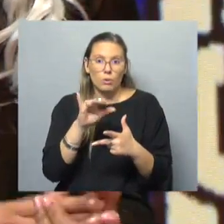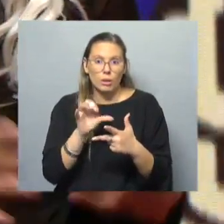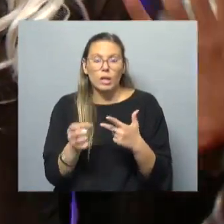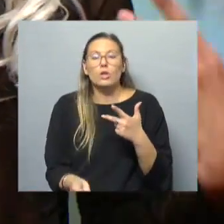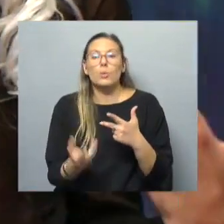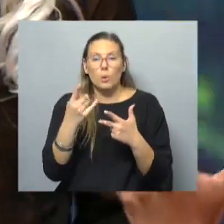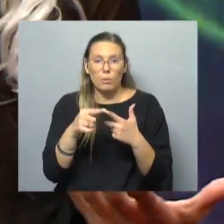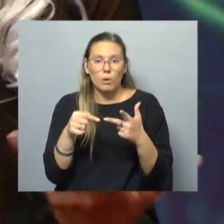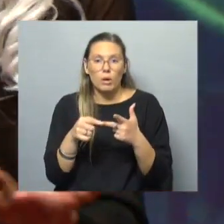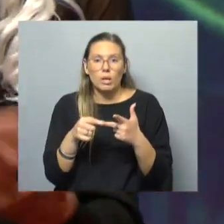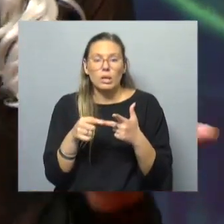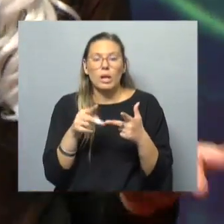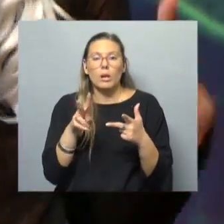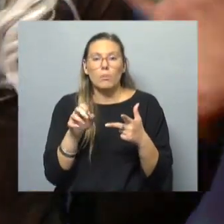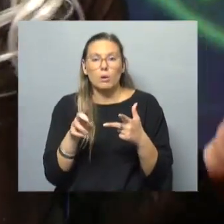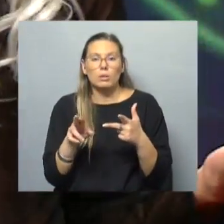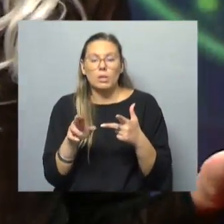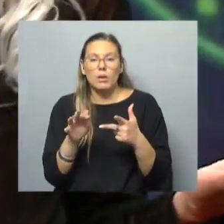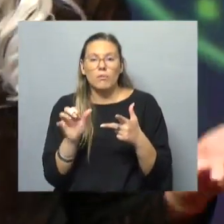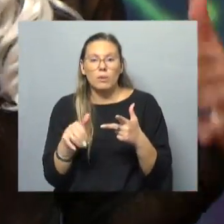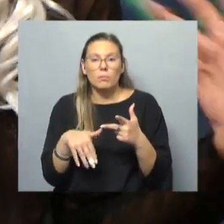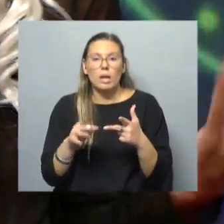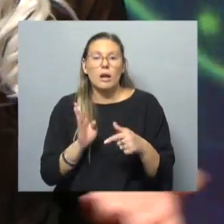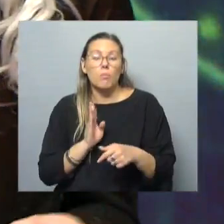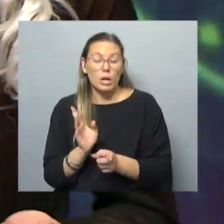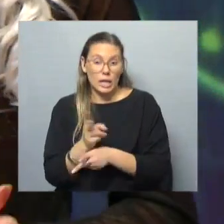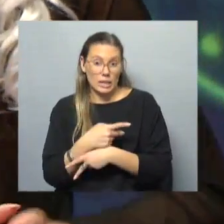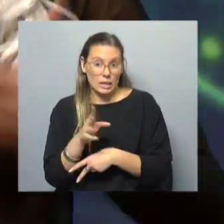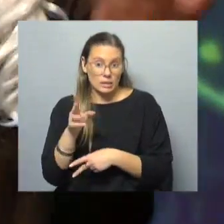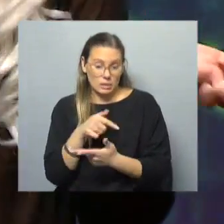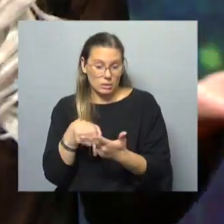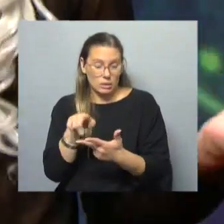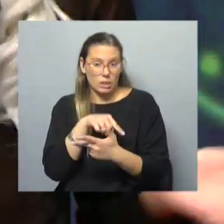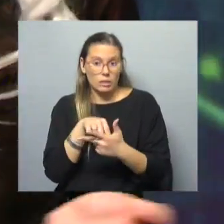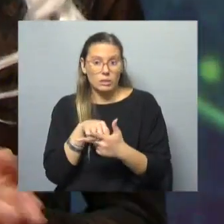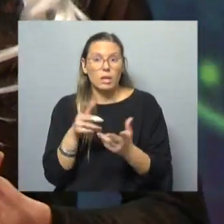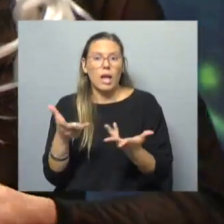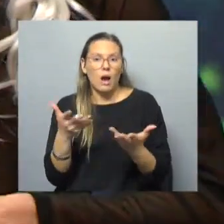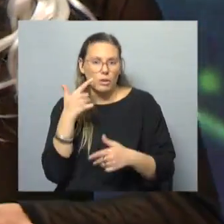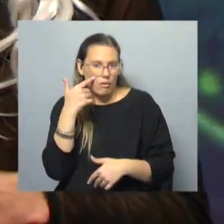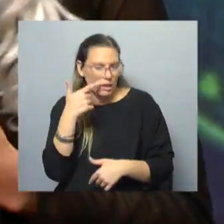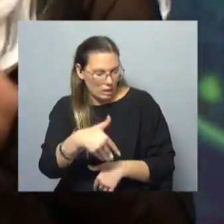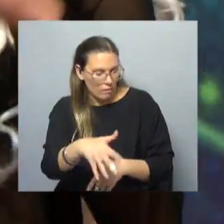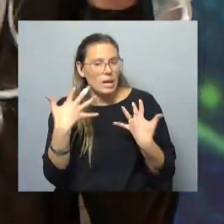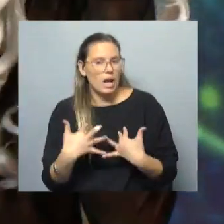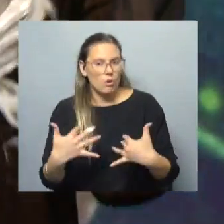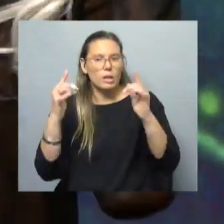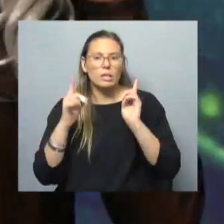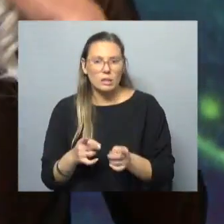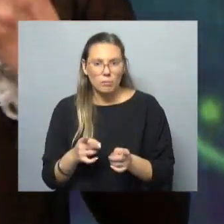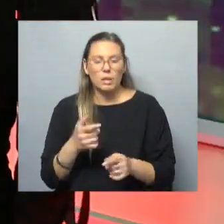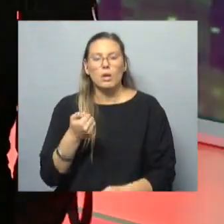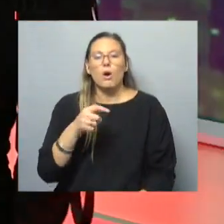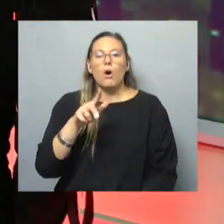Way y el Vogue Femme, que lo traen las Femme Queens, o sea, las mujeres trans, que es lo que van a ver más en la obra. También tenemos Old